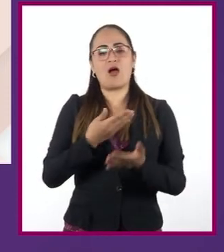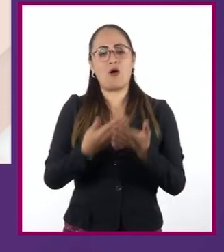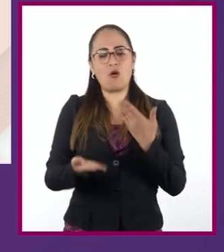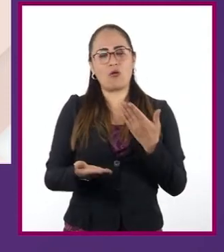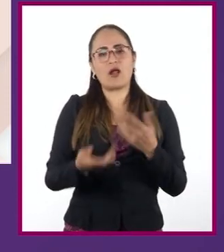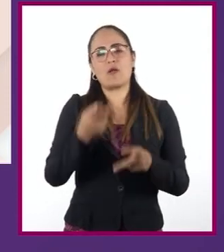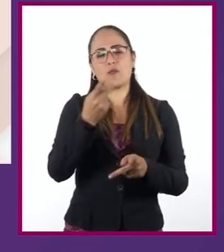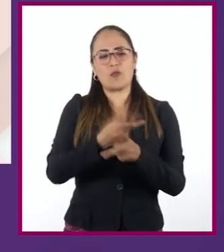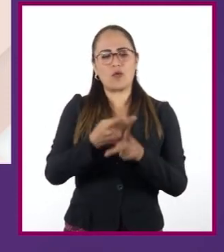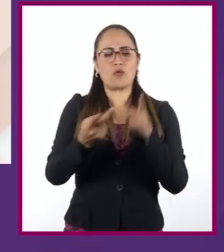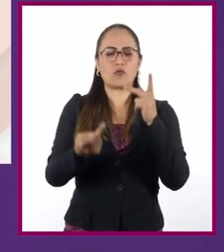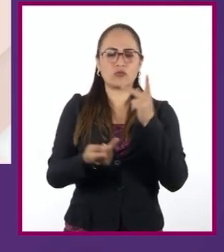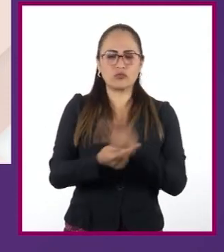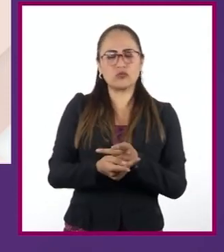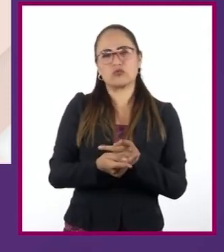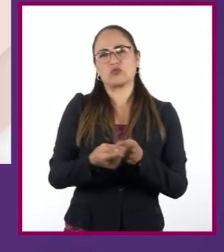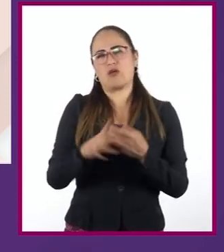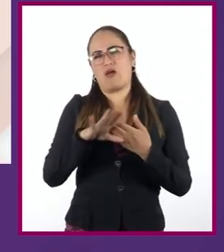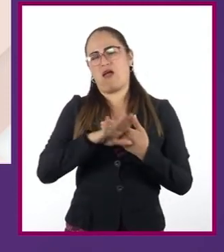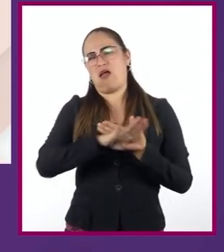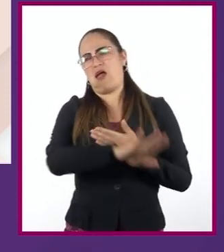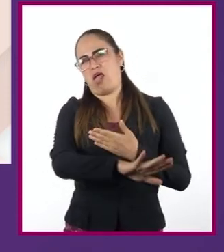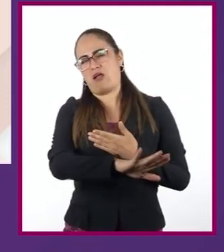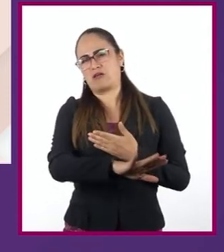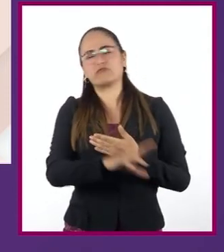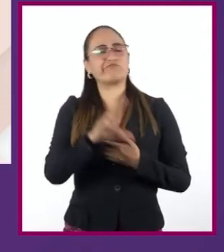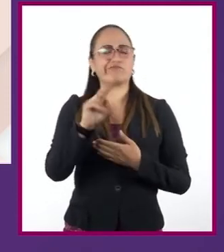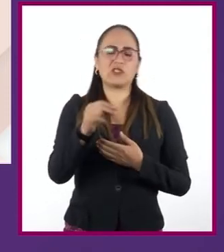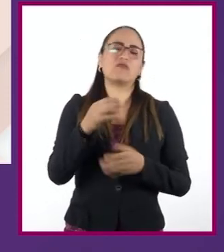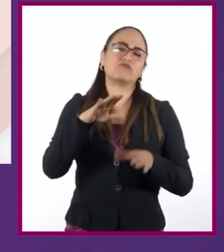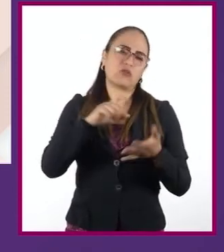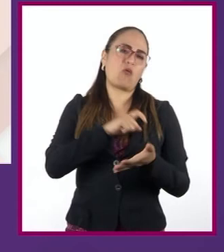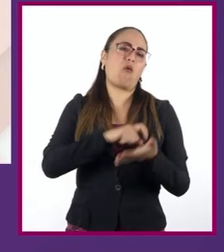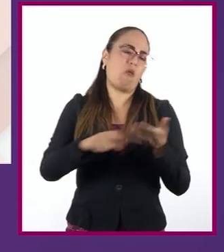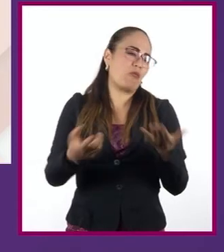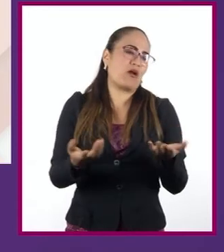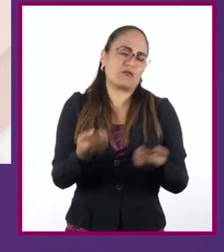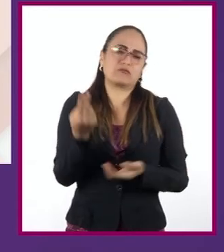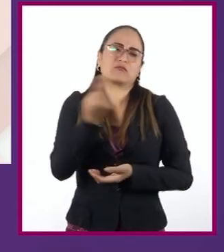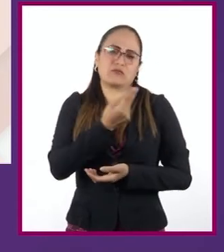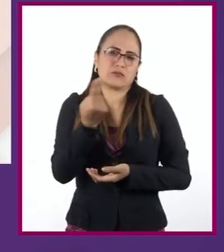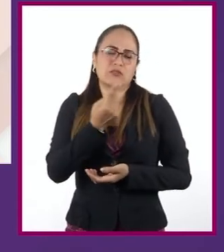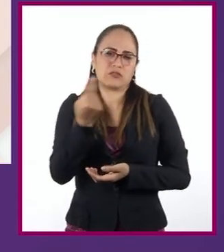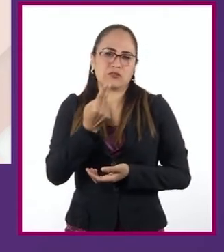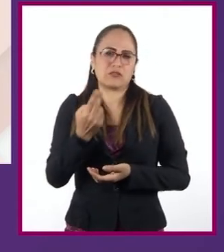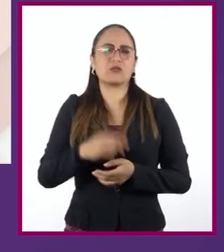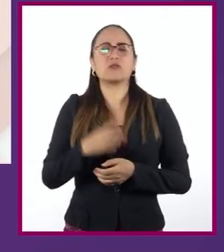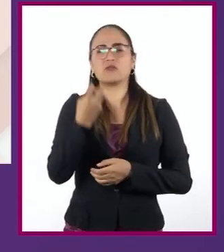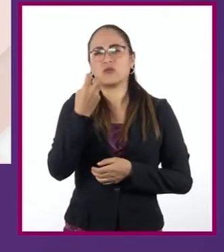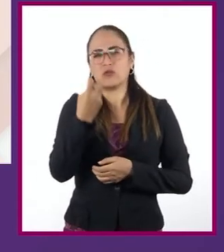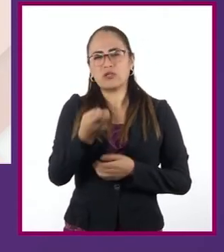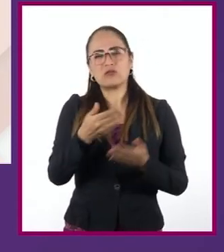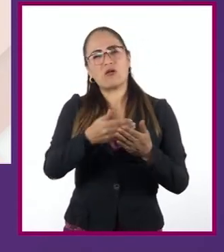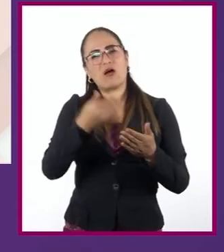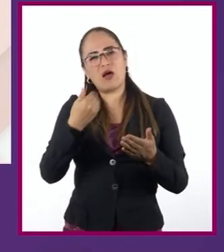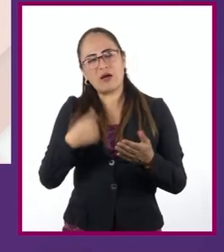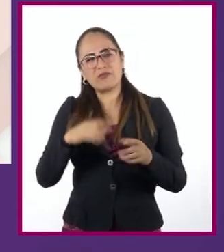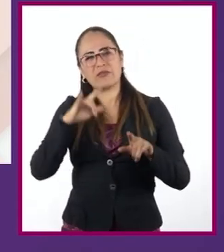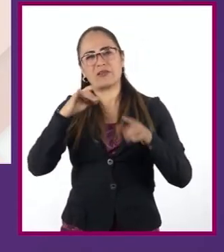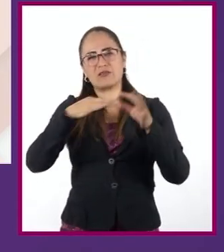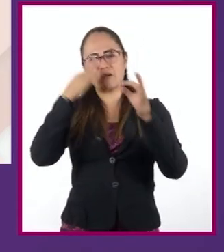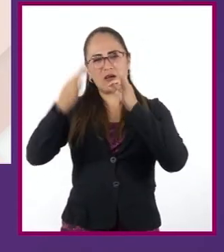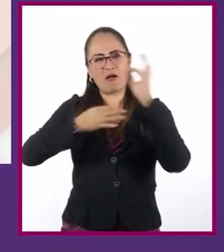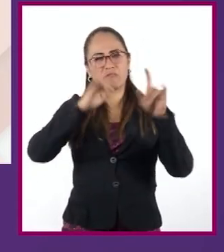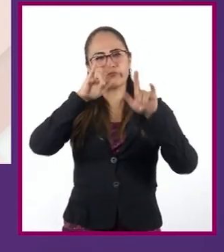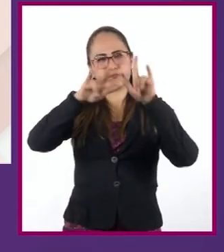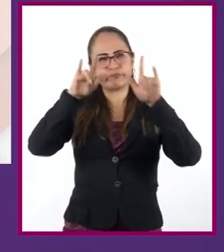es inevitable consumir productos en nuestra vida cotidiana. Por eso, es necesario observar cómo los anuncios